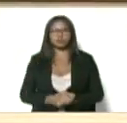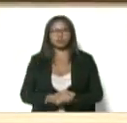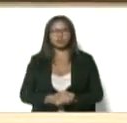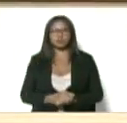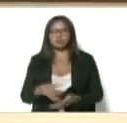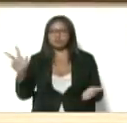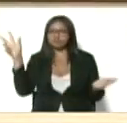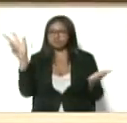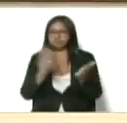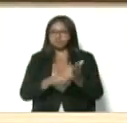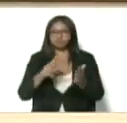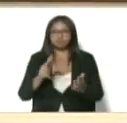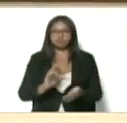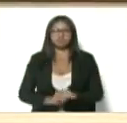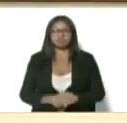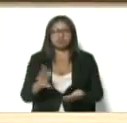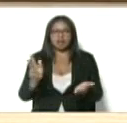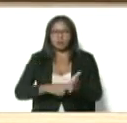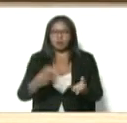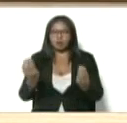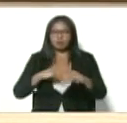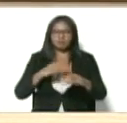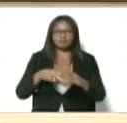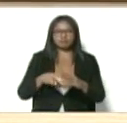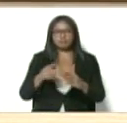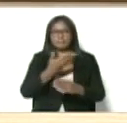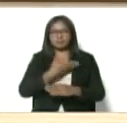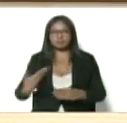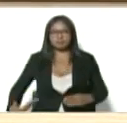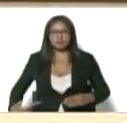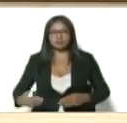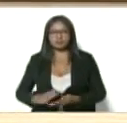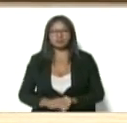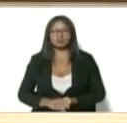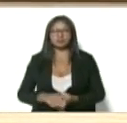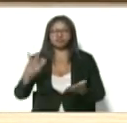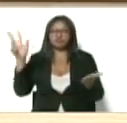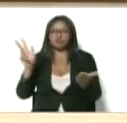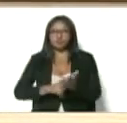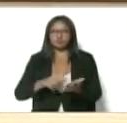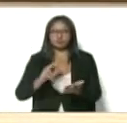aprobado decreto presidencial complace